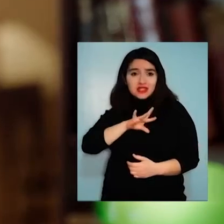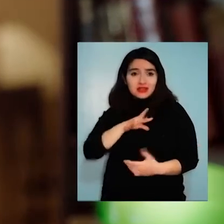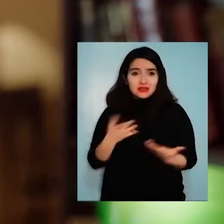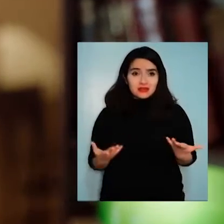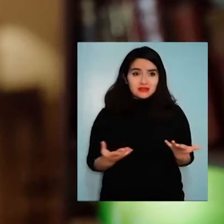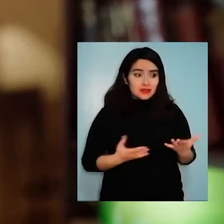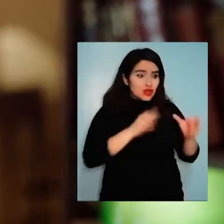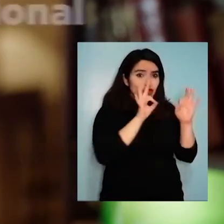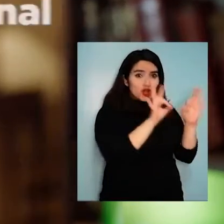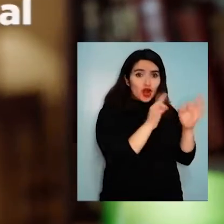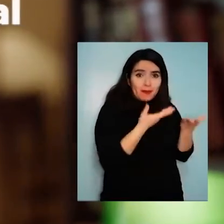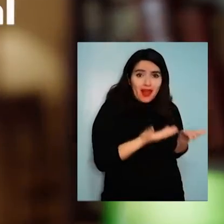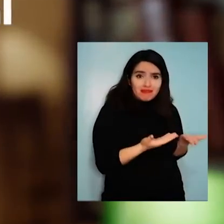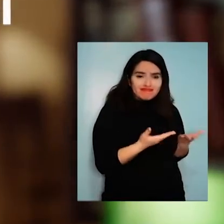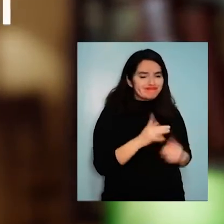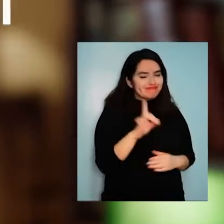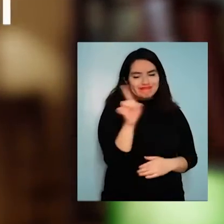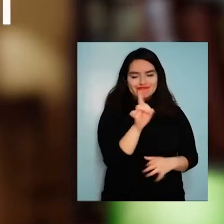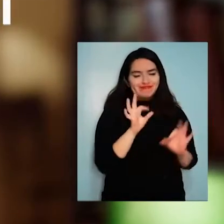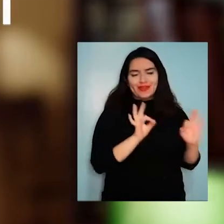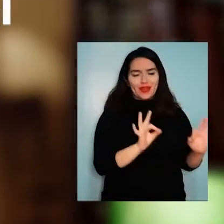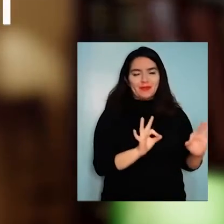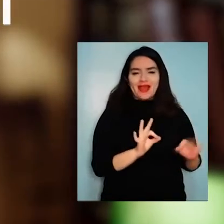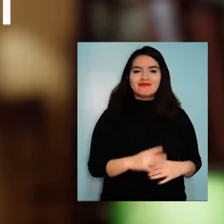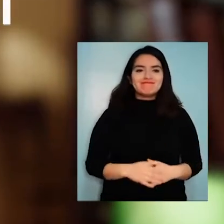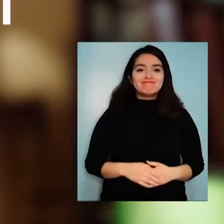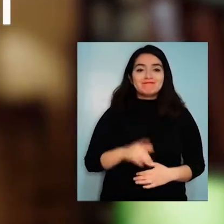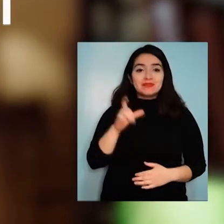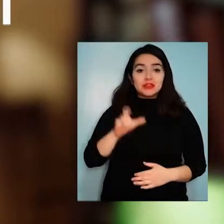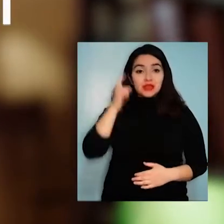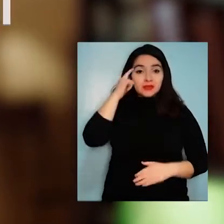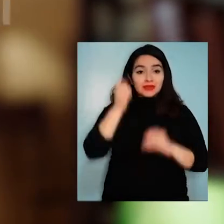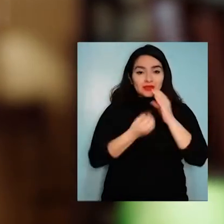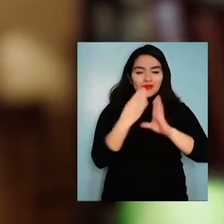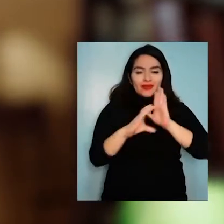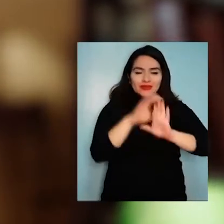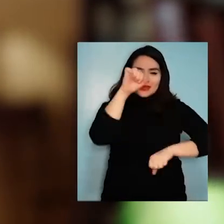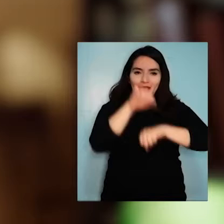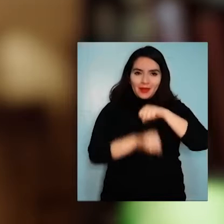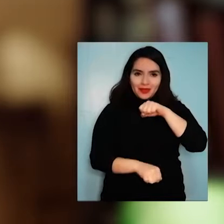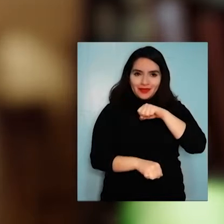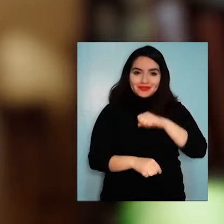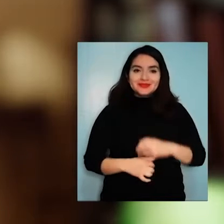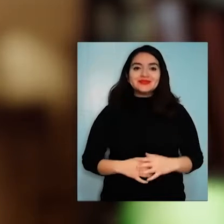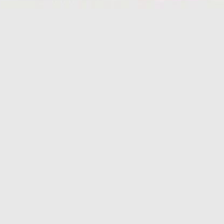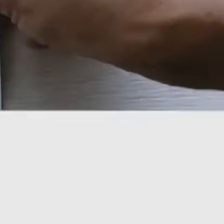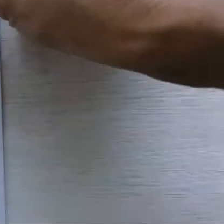No, no es natural. La que piensa, aprueba.